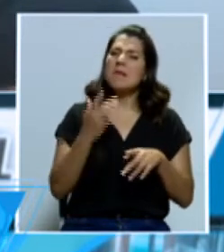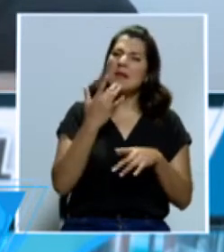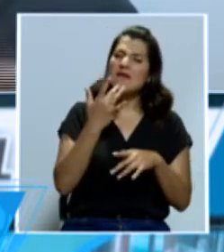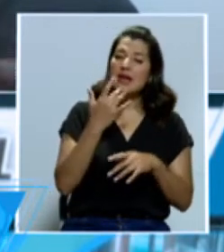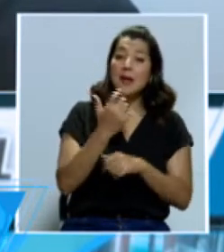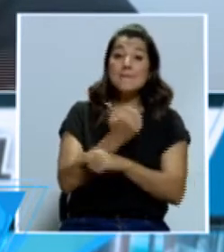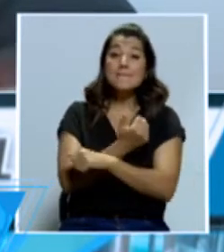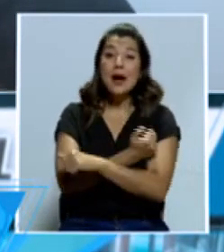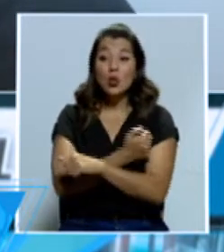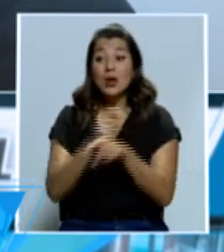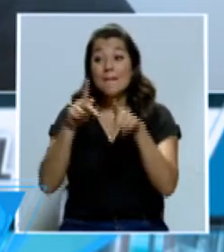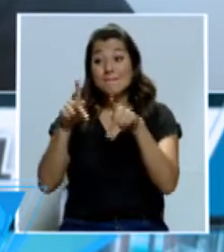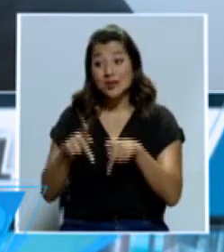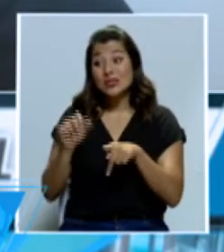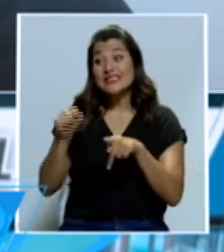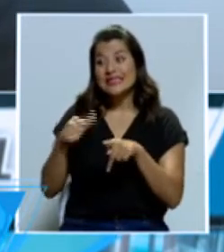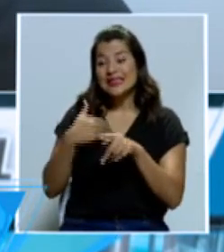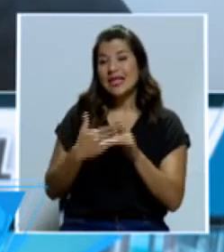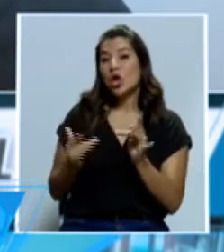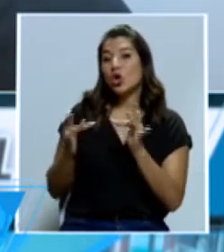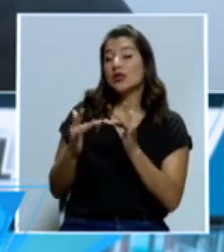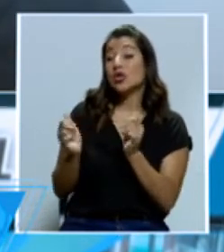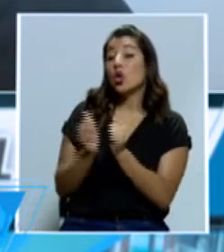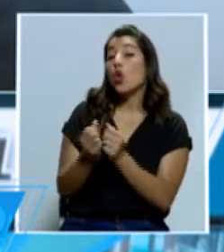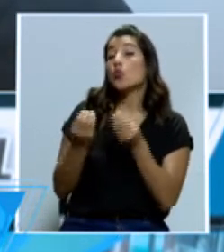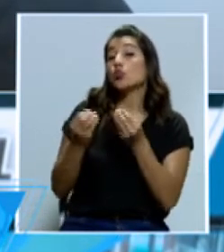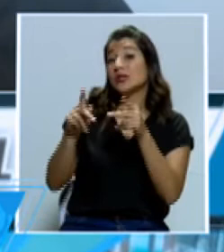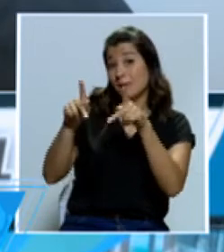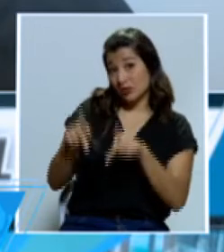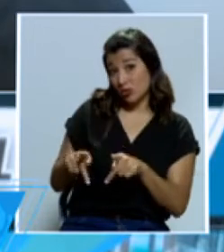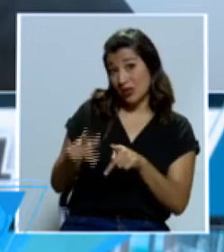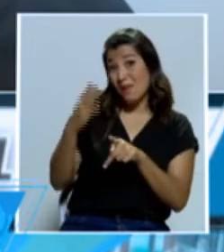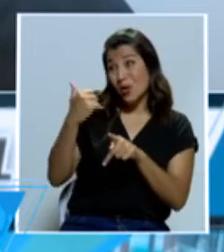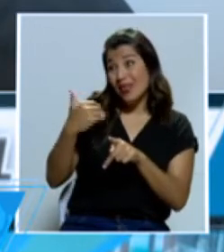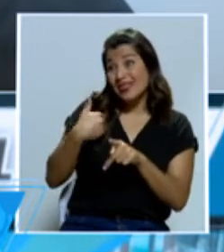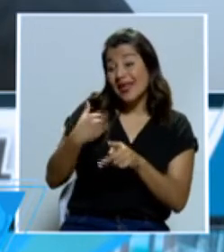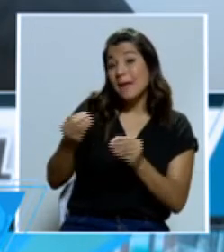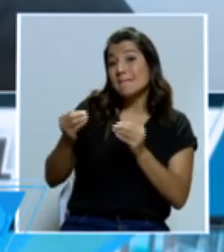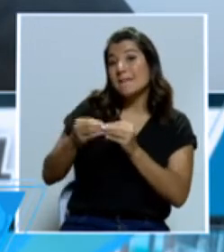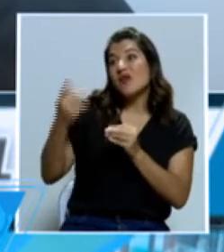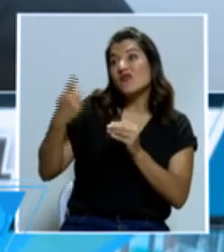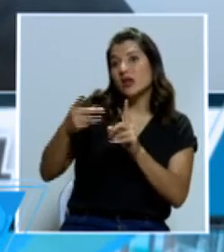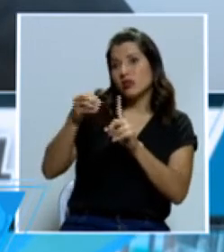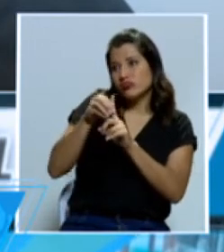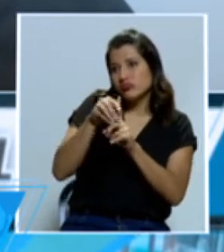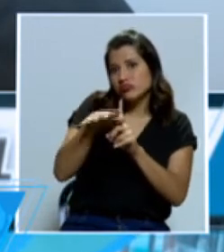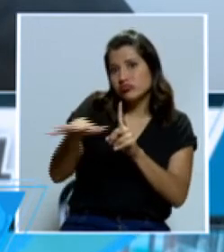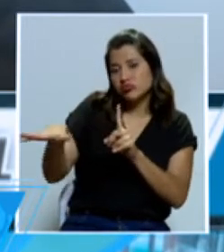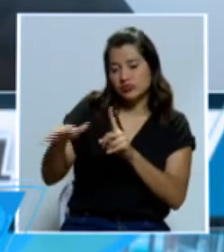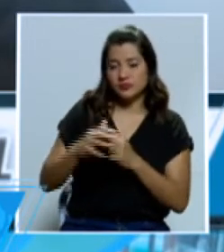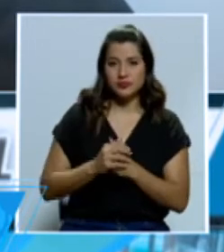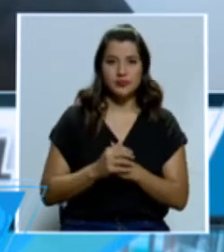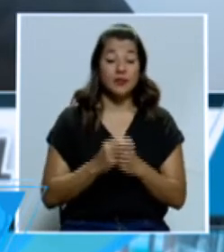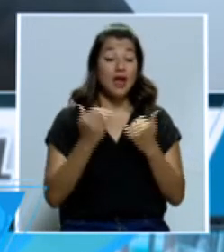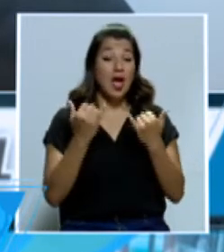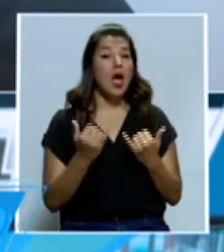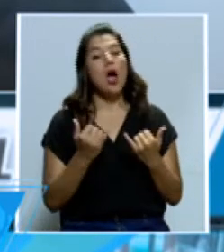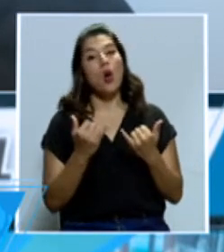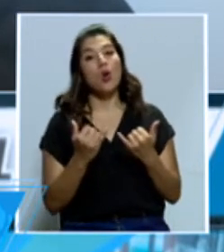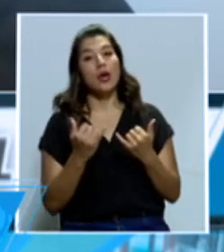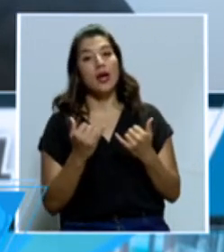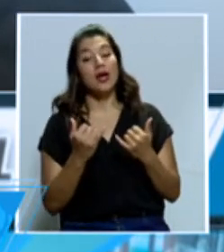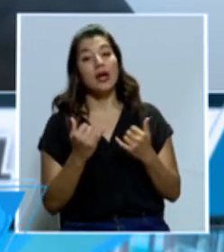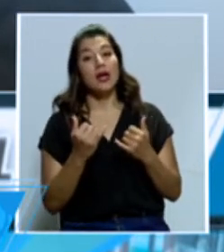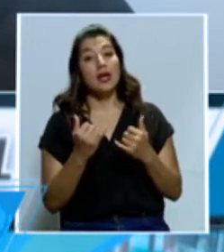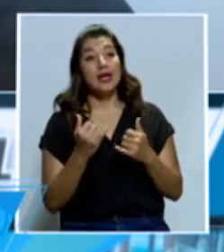ser grandes diseminadores. Precisamente en Costa Rica, la Ley General de Salud y de Vacunación establece la